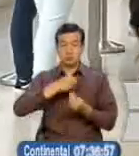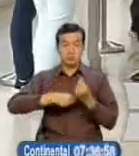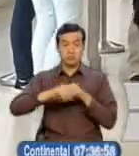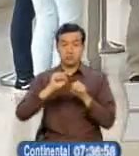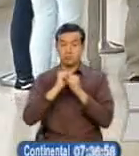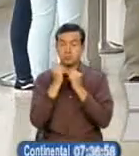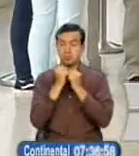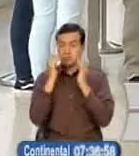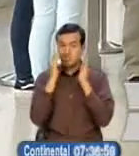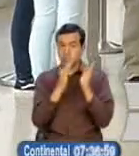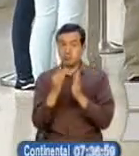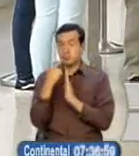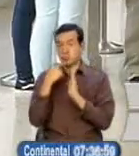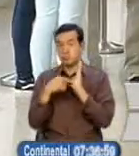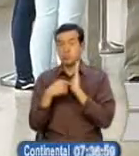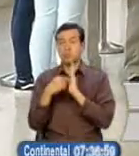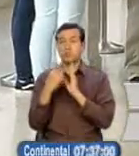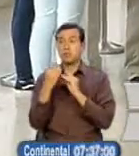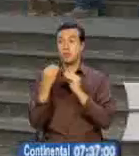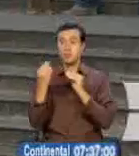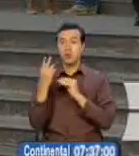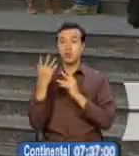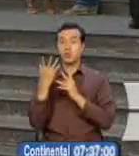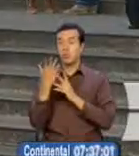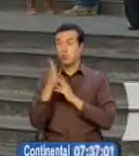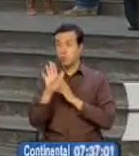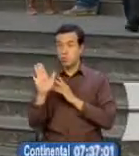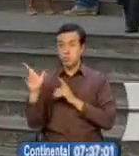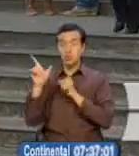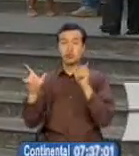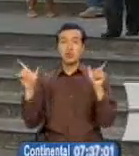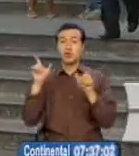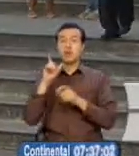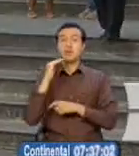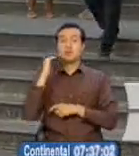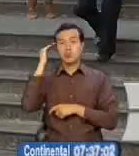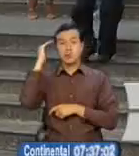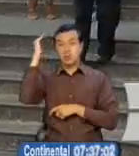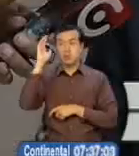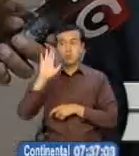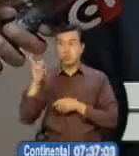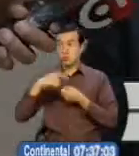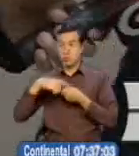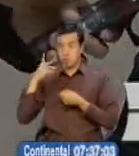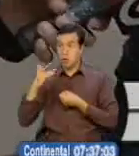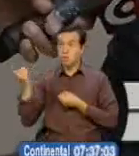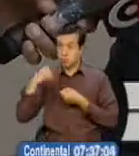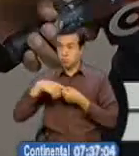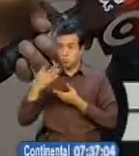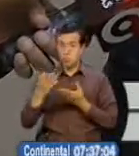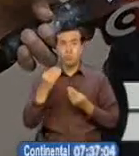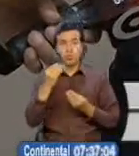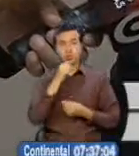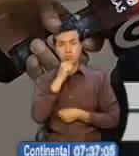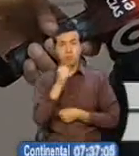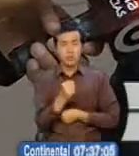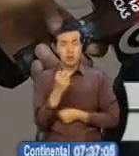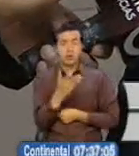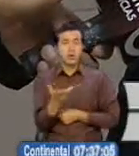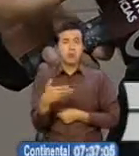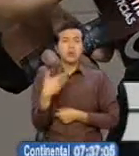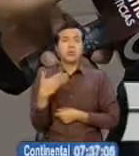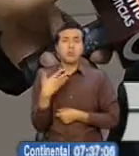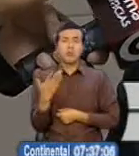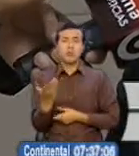social debe atender temas como la universalización de la seguridad social para las personas de la tercera edad. Nuestros ancianos